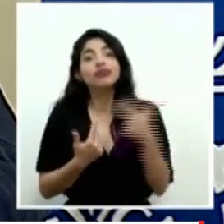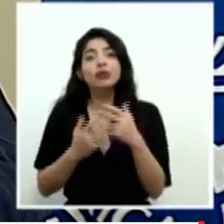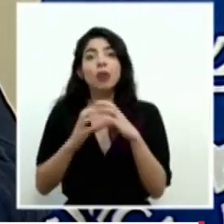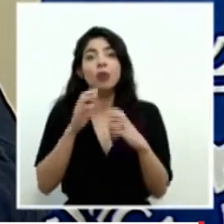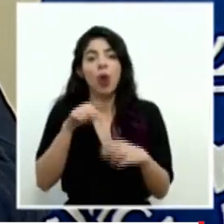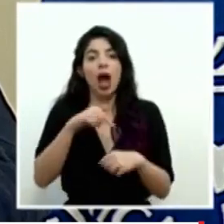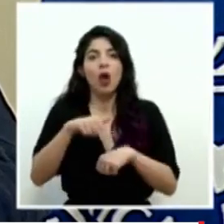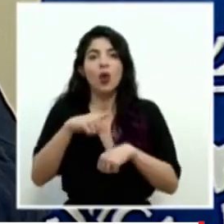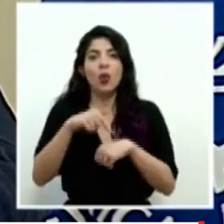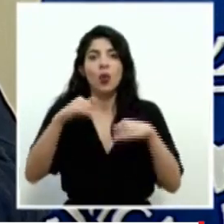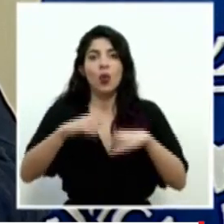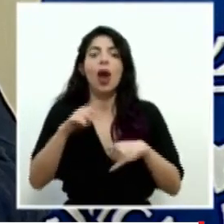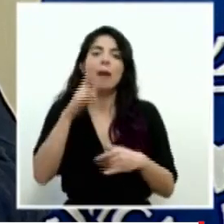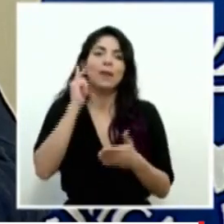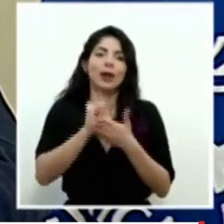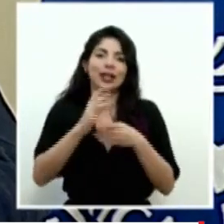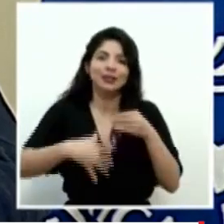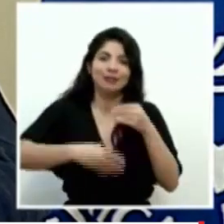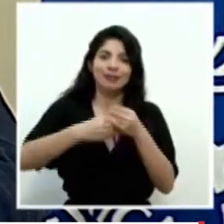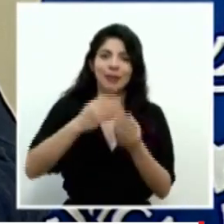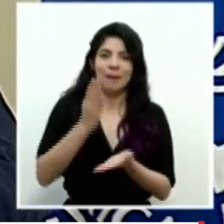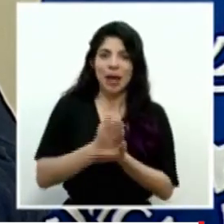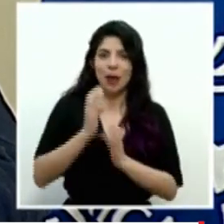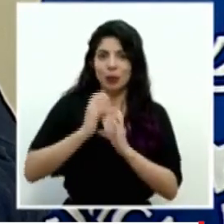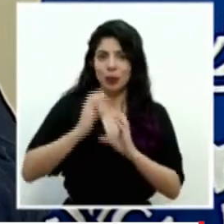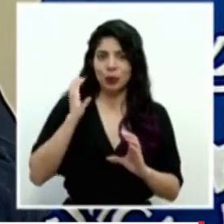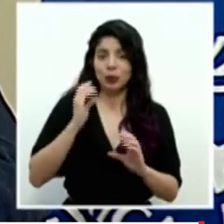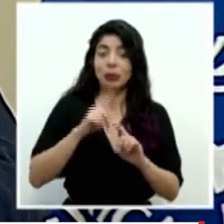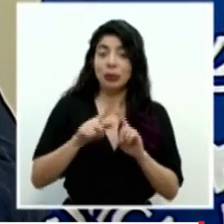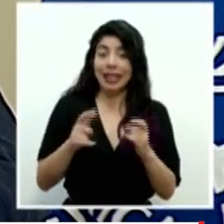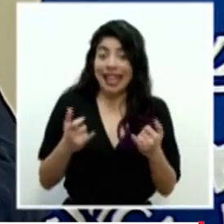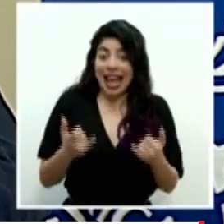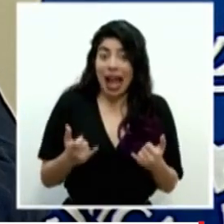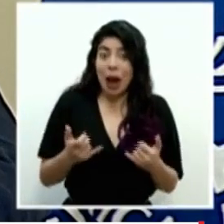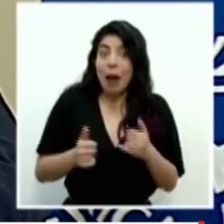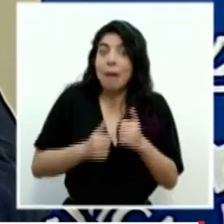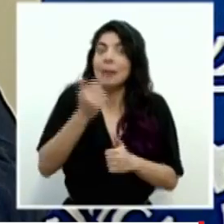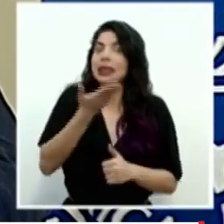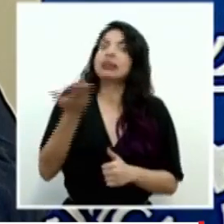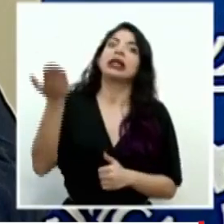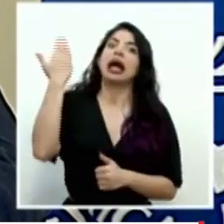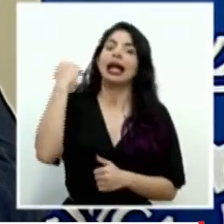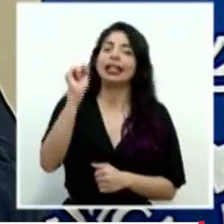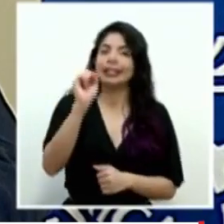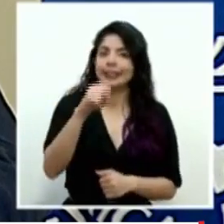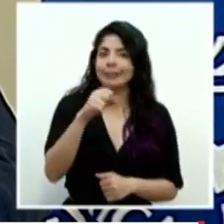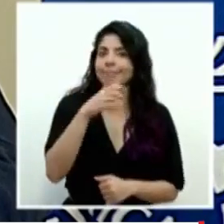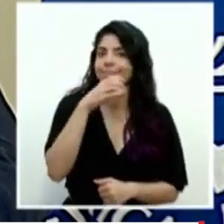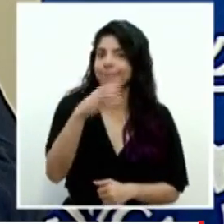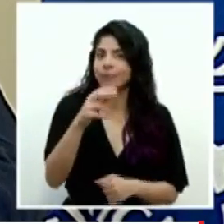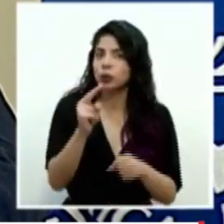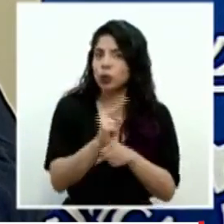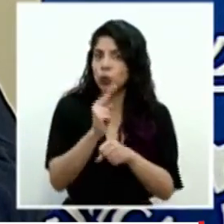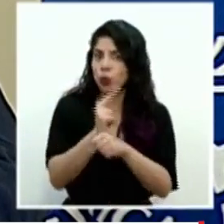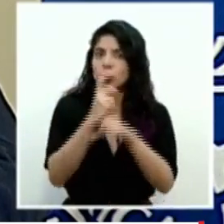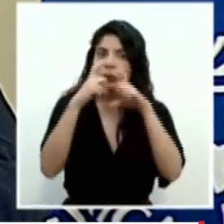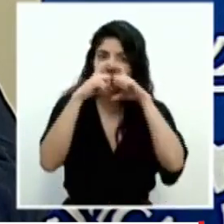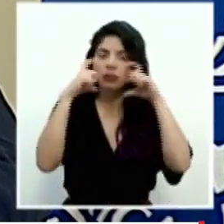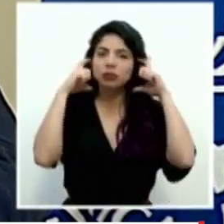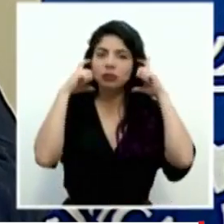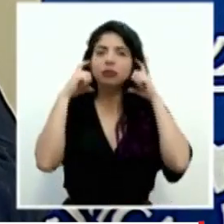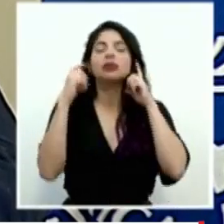siguiente unidad. Pero lo que sí es importante es que en este momento, más que nunca, sí se recomienda el uso de mascarilla.